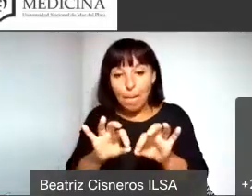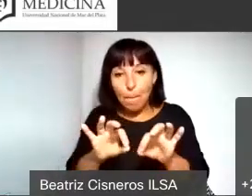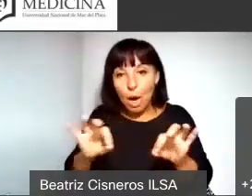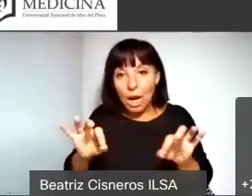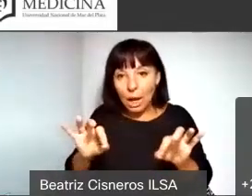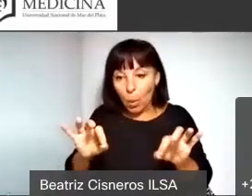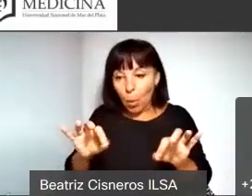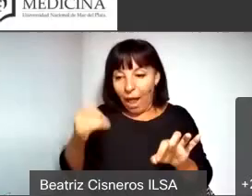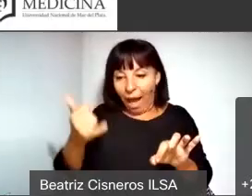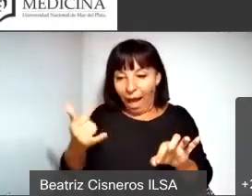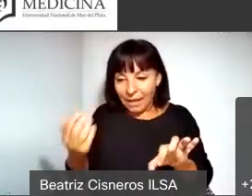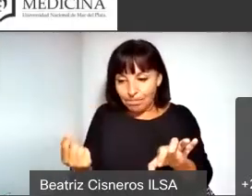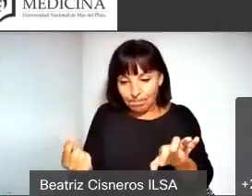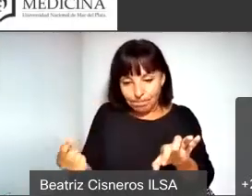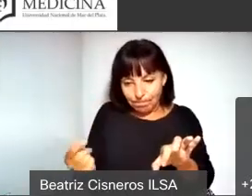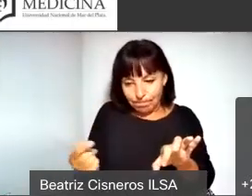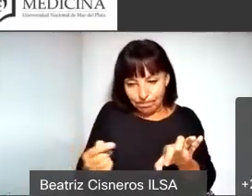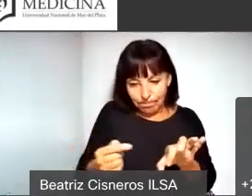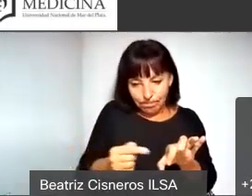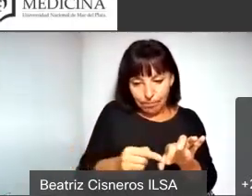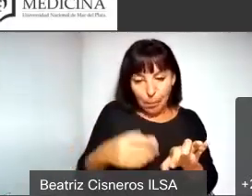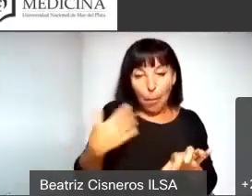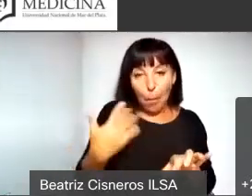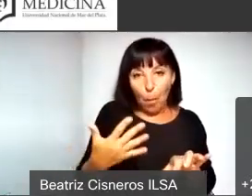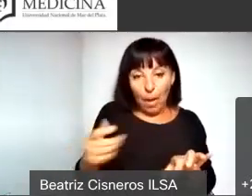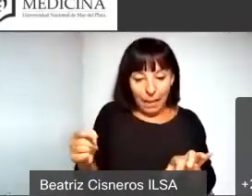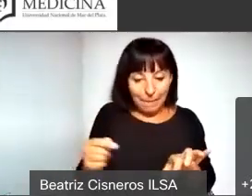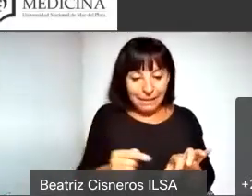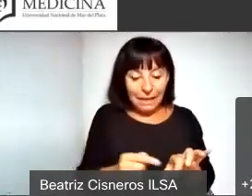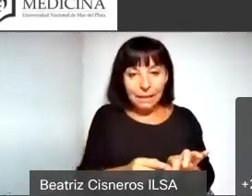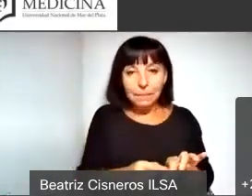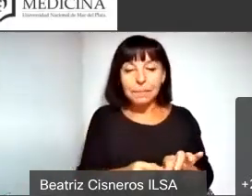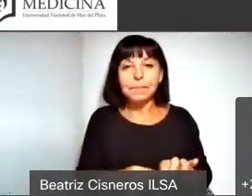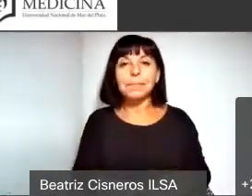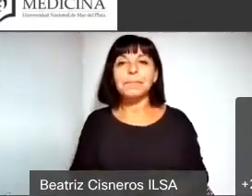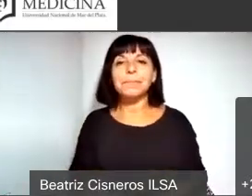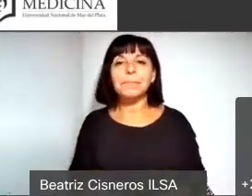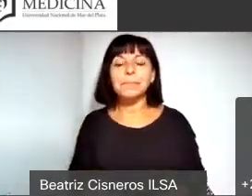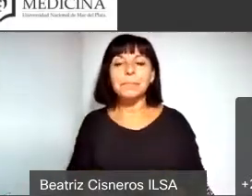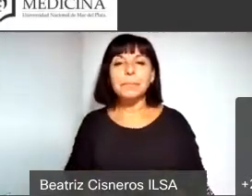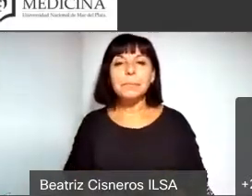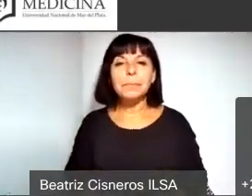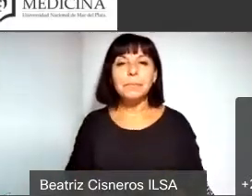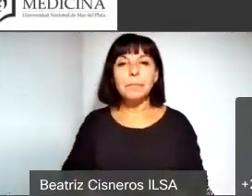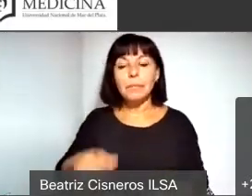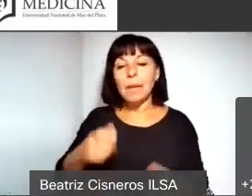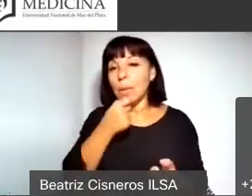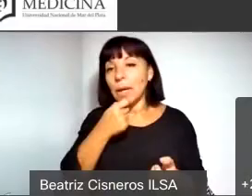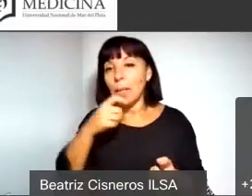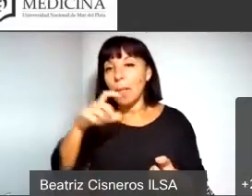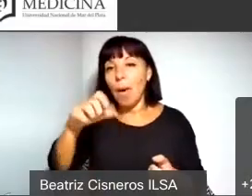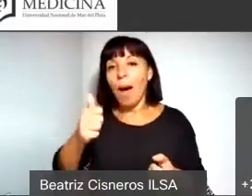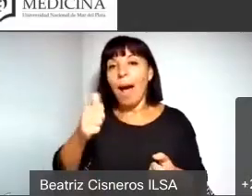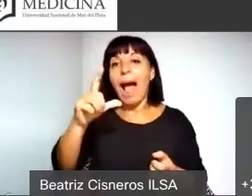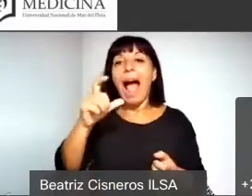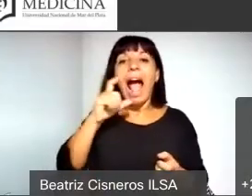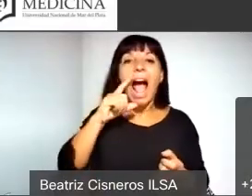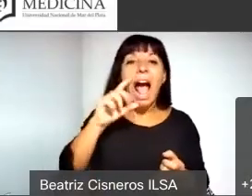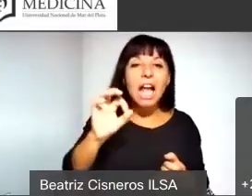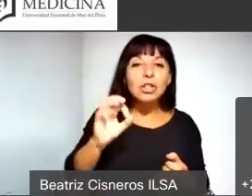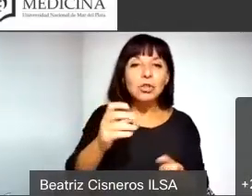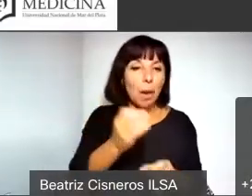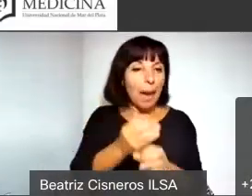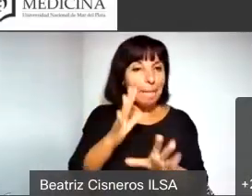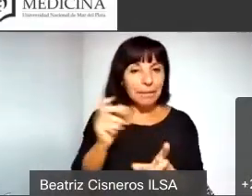canal. Y suelen ser específicas, ¿sí? La que es para el calcio no lo es para el sodio, la que es